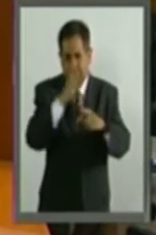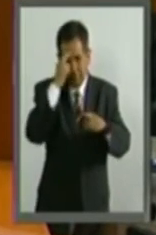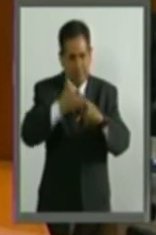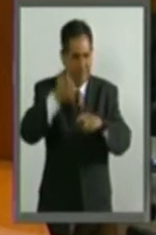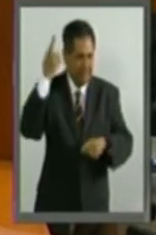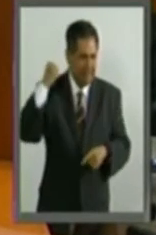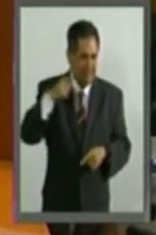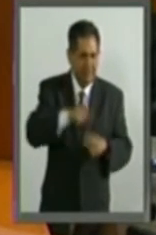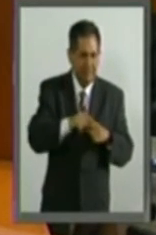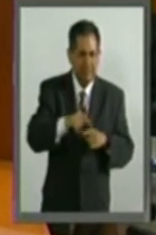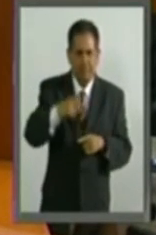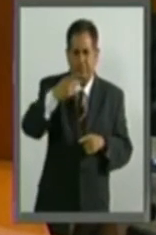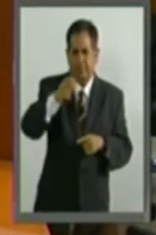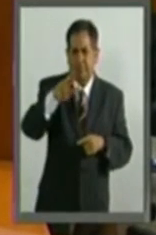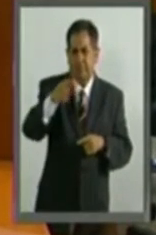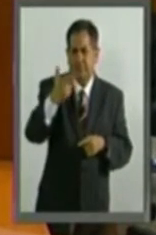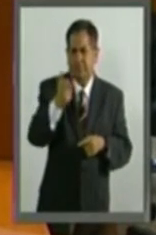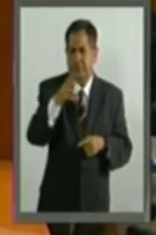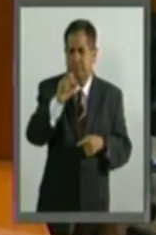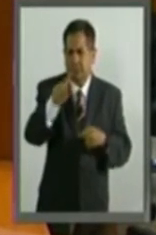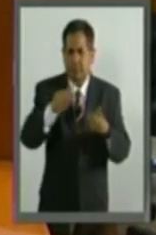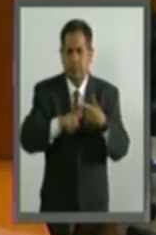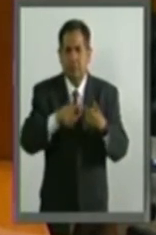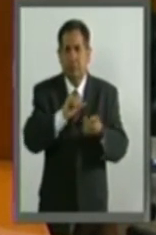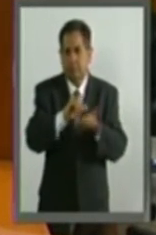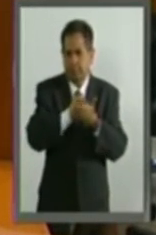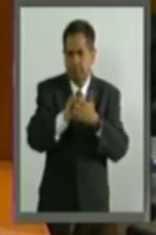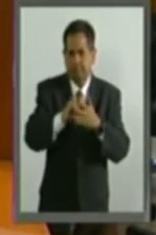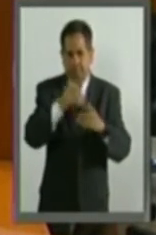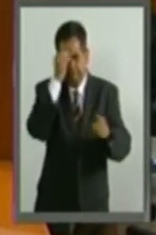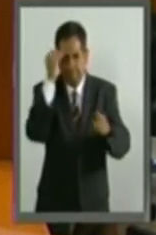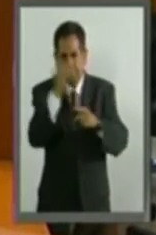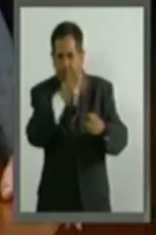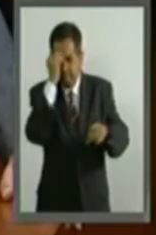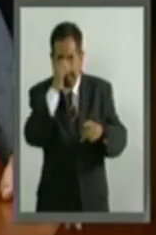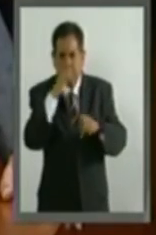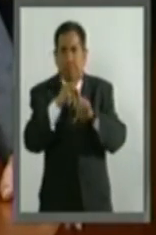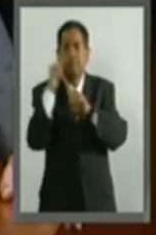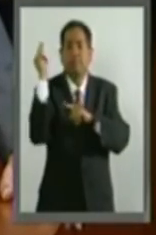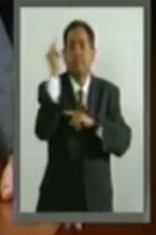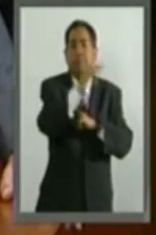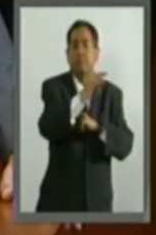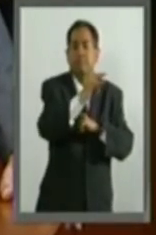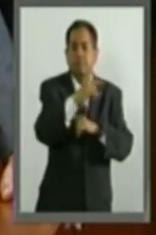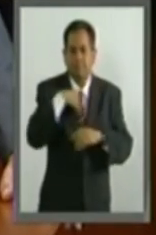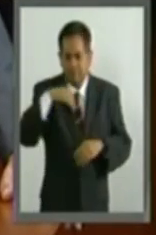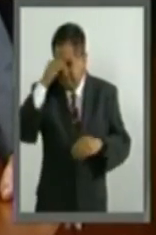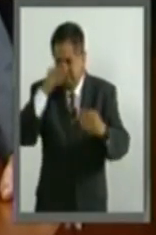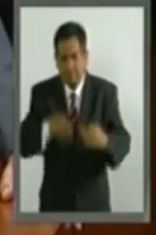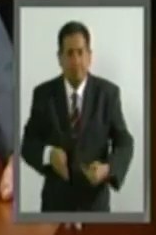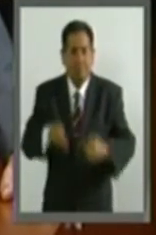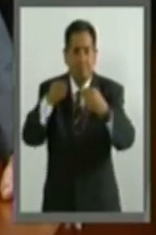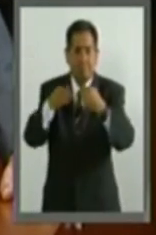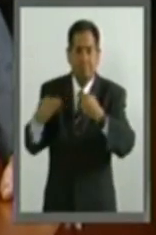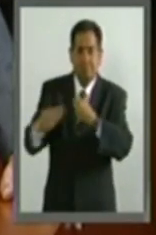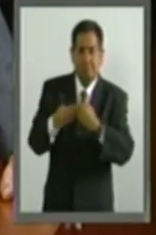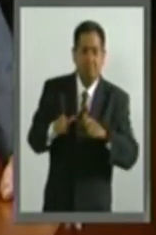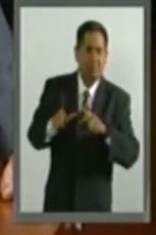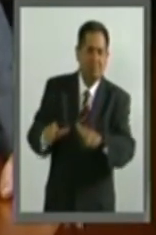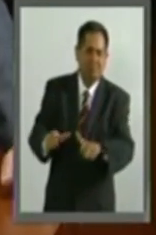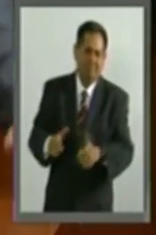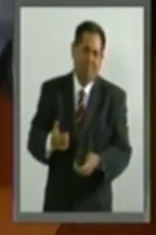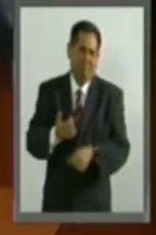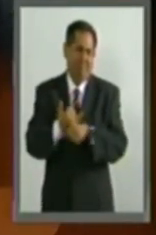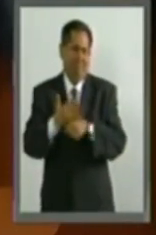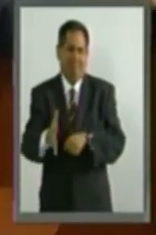York. Por eso me parece absurdo que se piense que con un muro se podrán contener